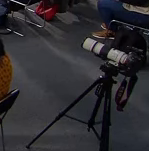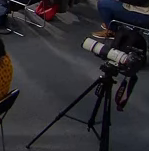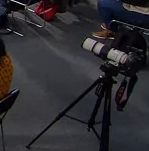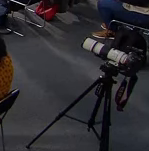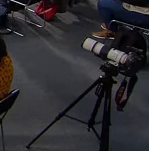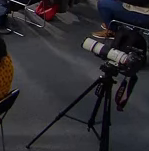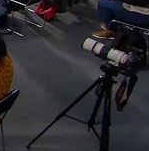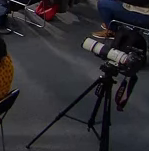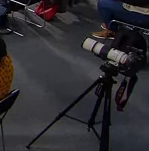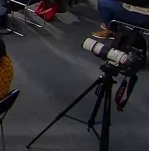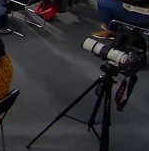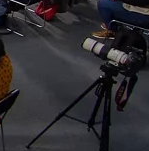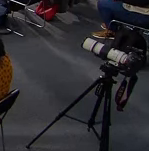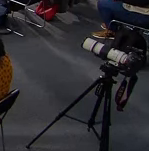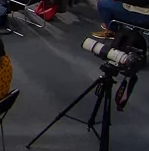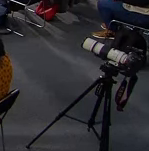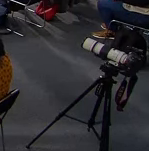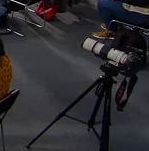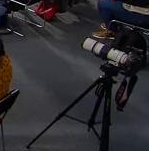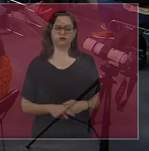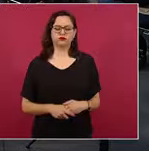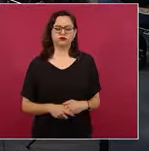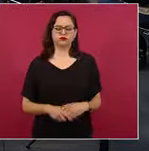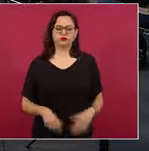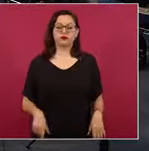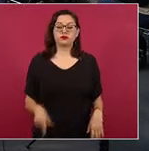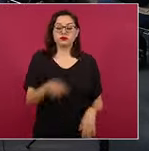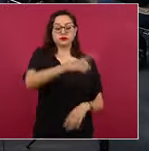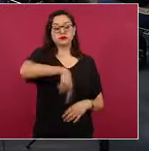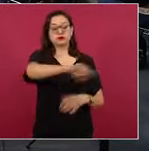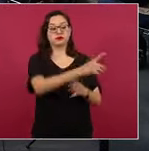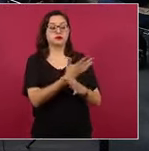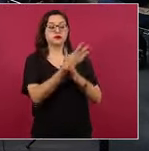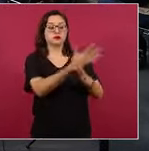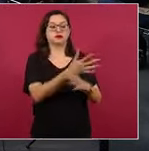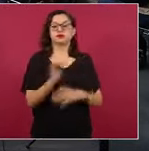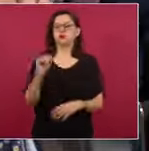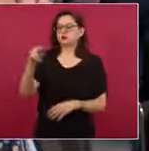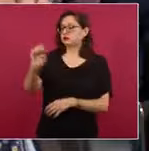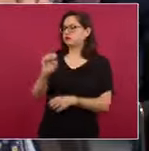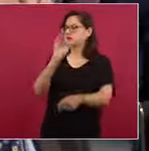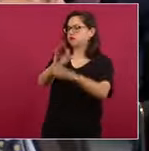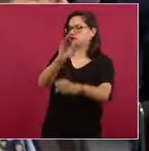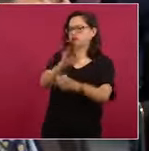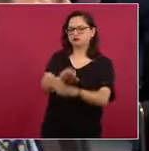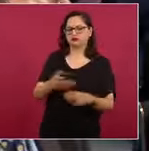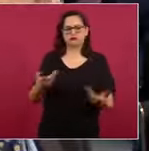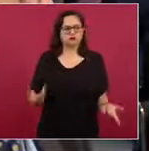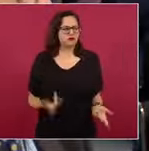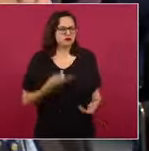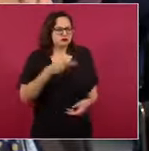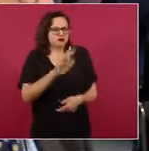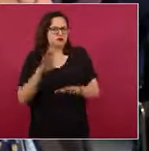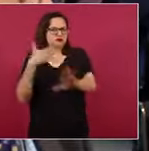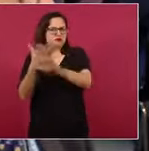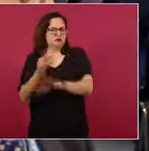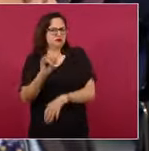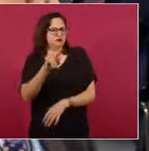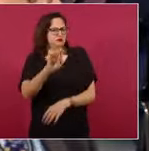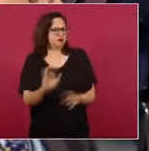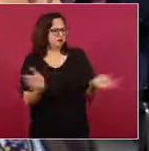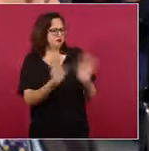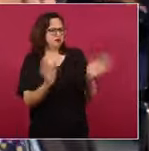esta conferencia se ha manifestado que lo que se buscan son autoridades honestas y justas. ¿Qué opinión le merece que los de oposición dicen que van a